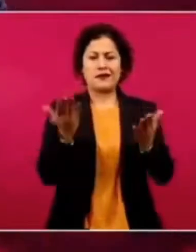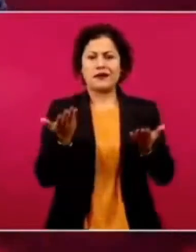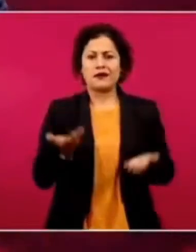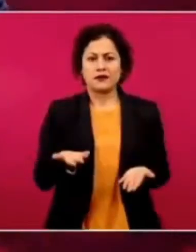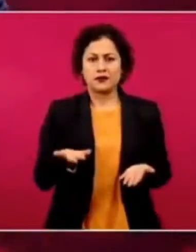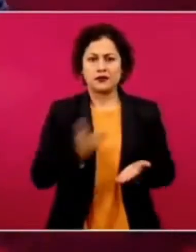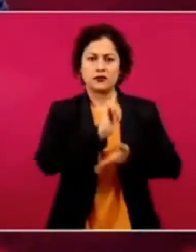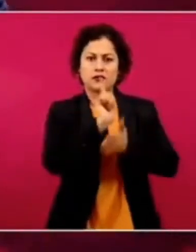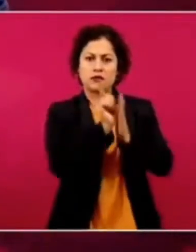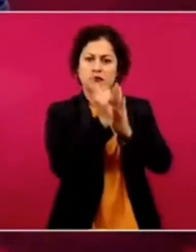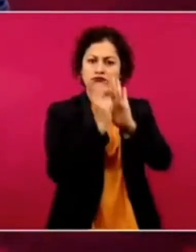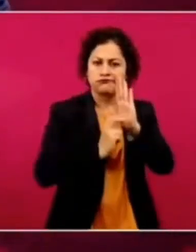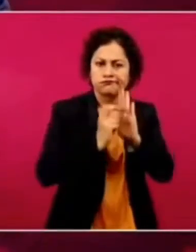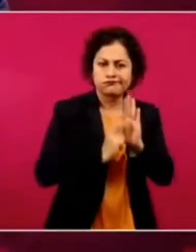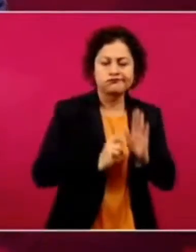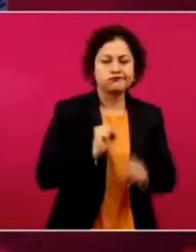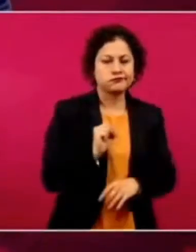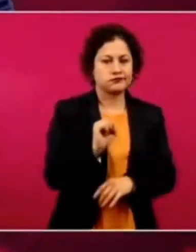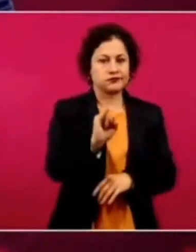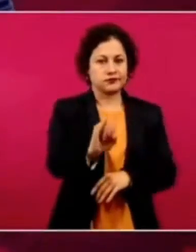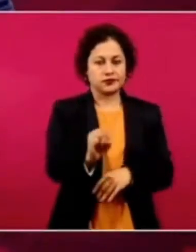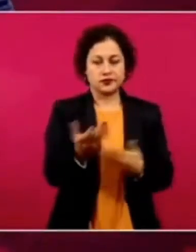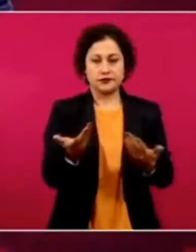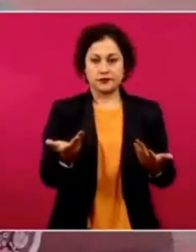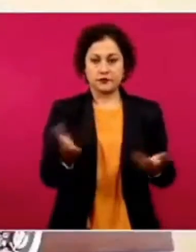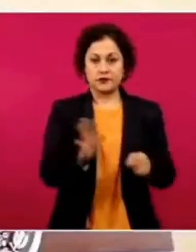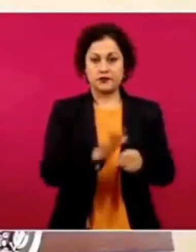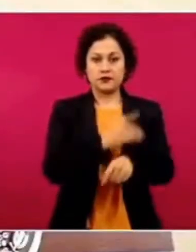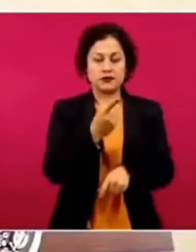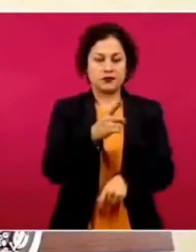una reforma. Es indudable